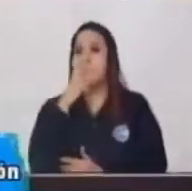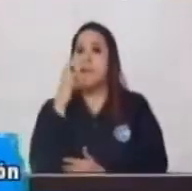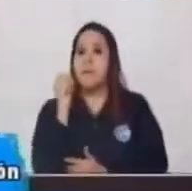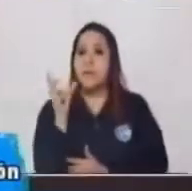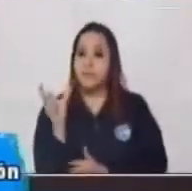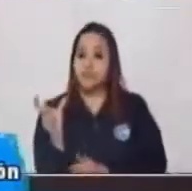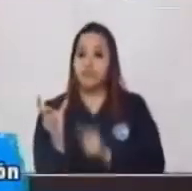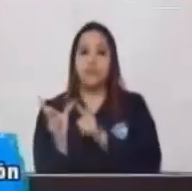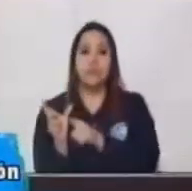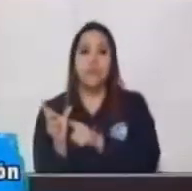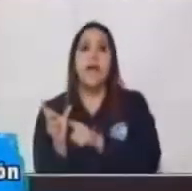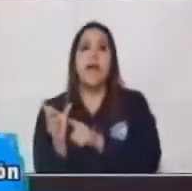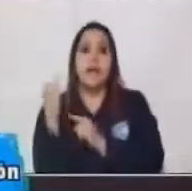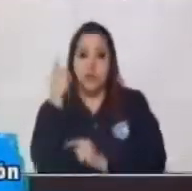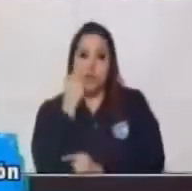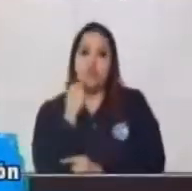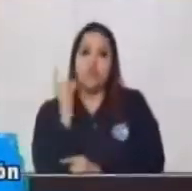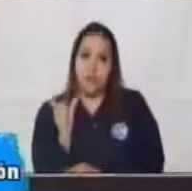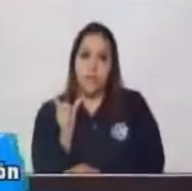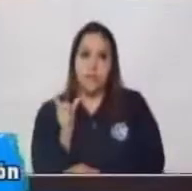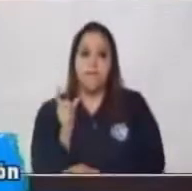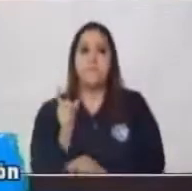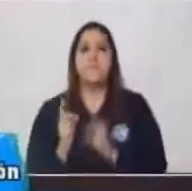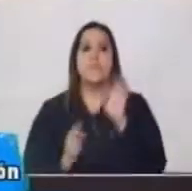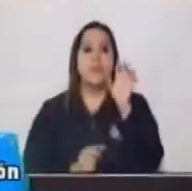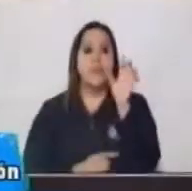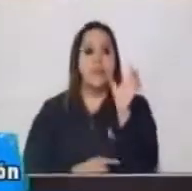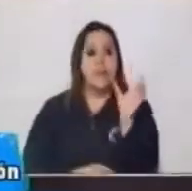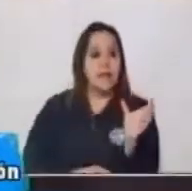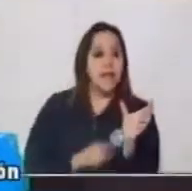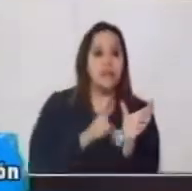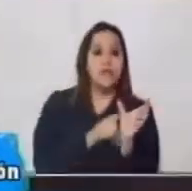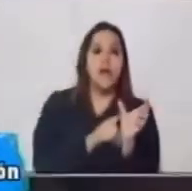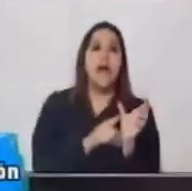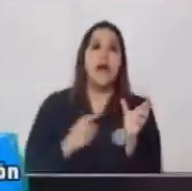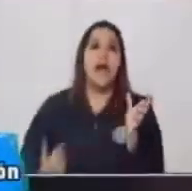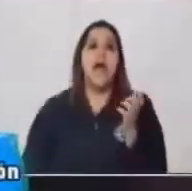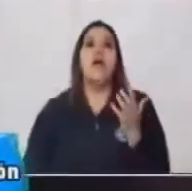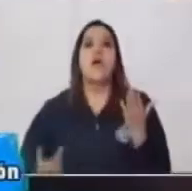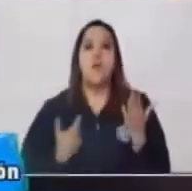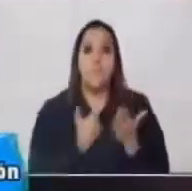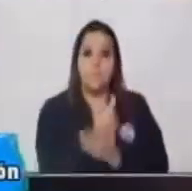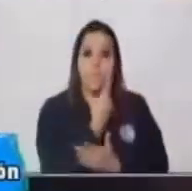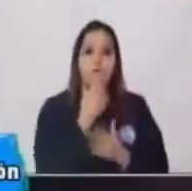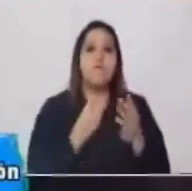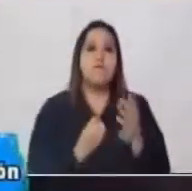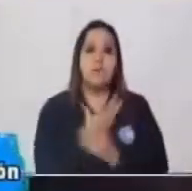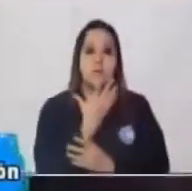hablando. Y el predicado, ¿qué es lo que está sucediendo? Va a ser, compró flores para mi mamá.